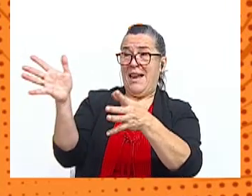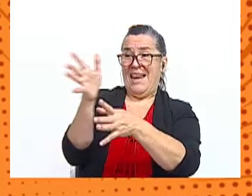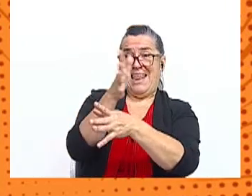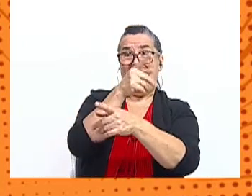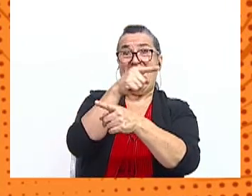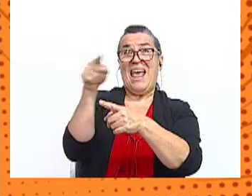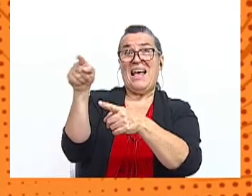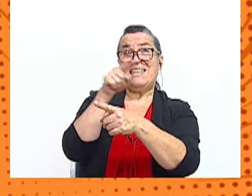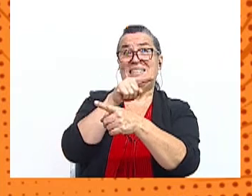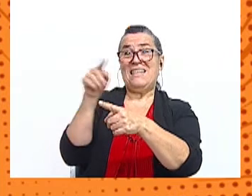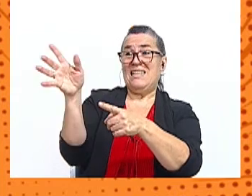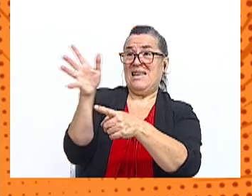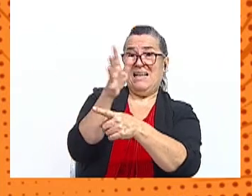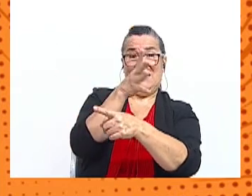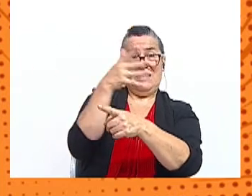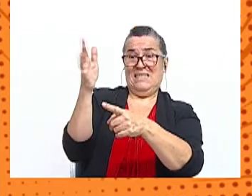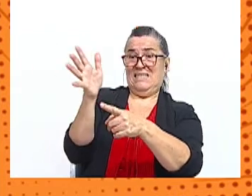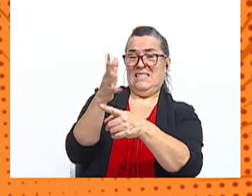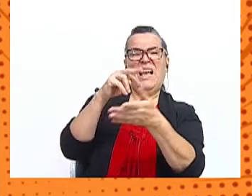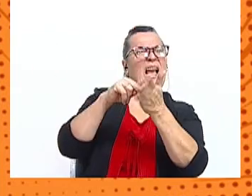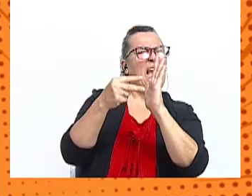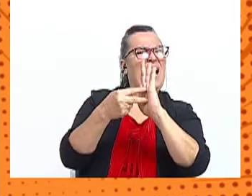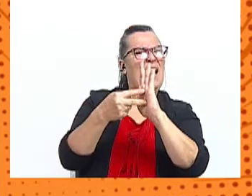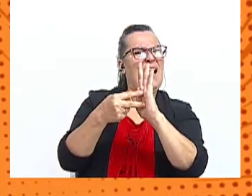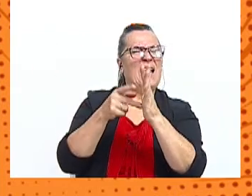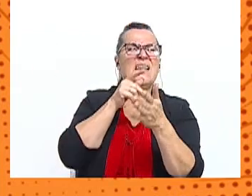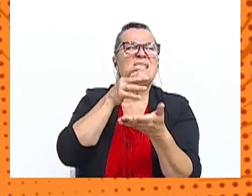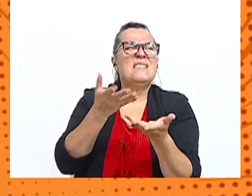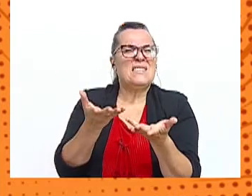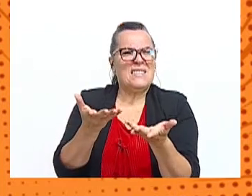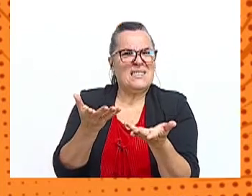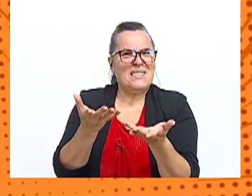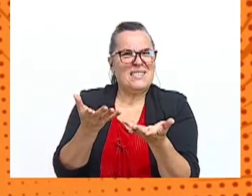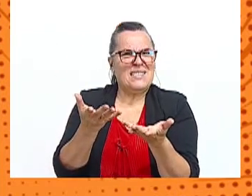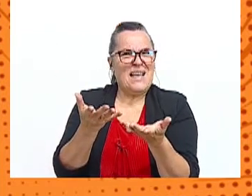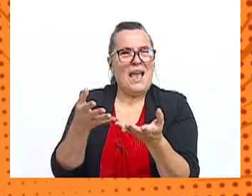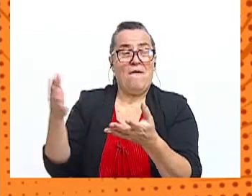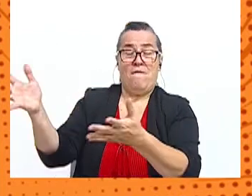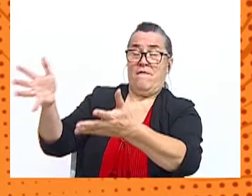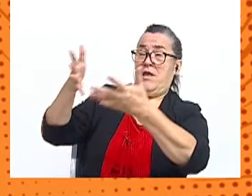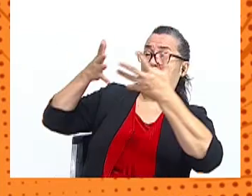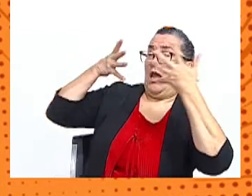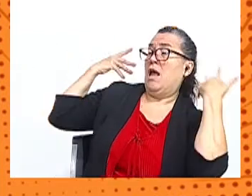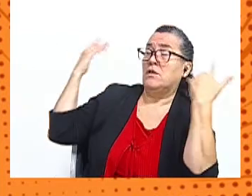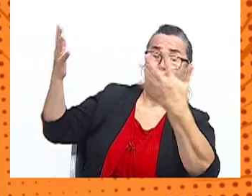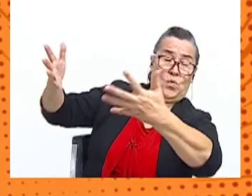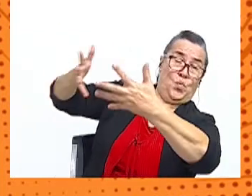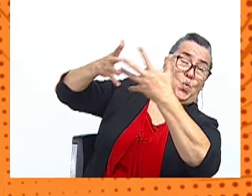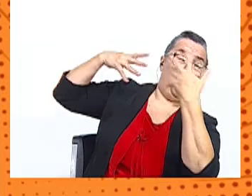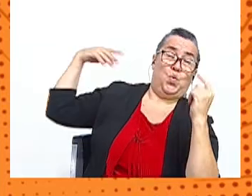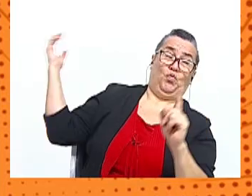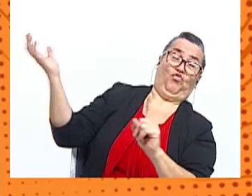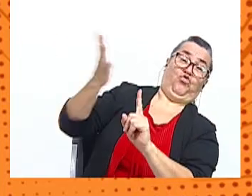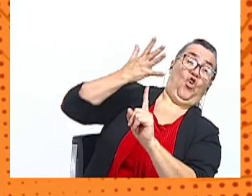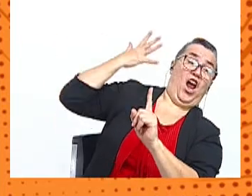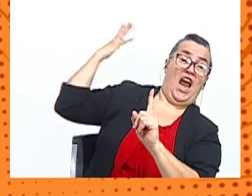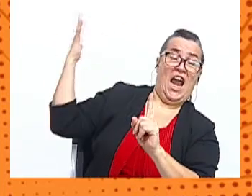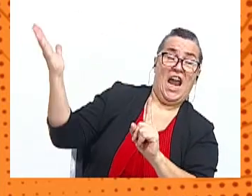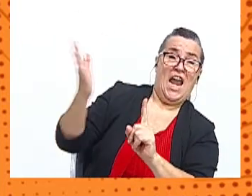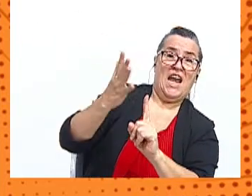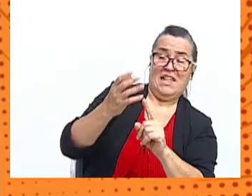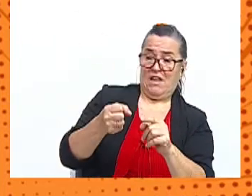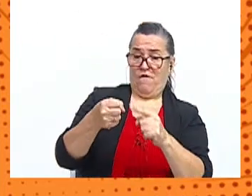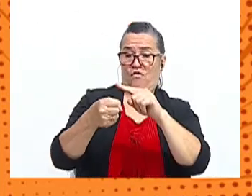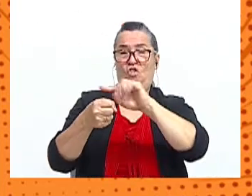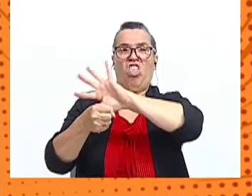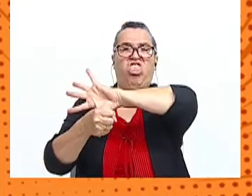líneas horizontales. ¿Qué nos sugieren esas líneas horizontales? El movimiento del viento. Es decir, el viento ha